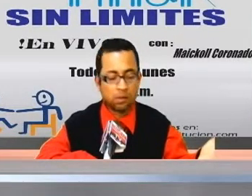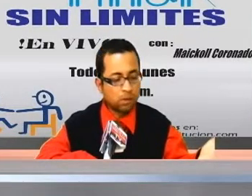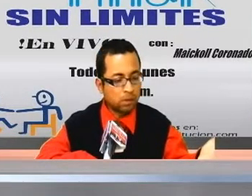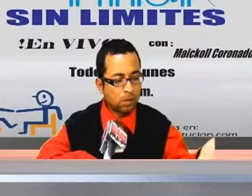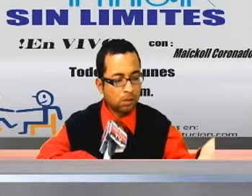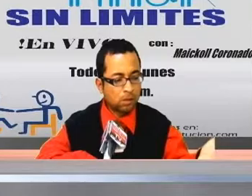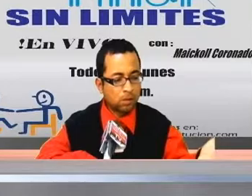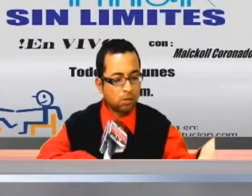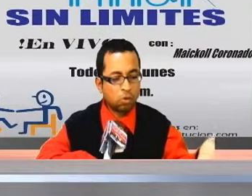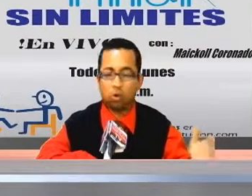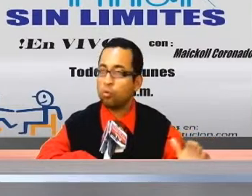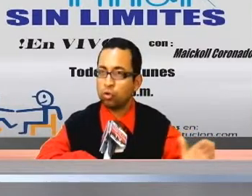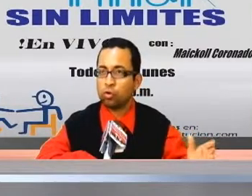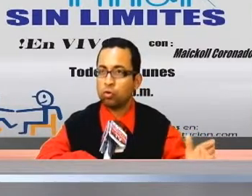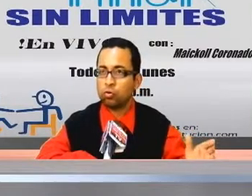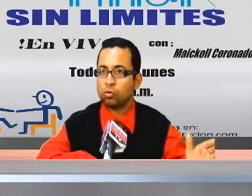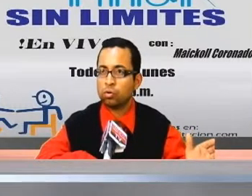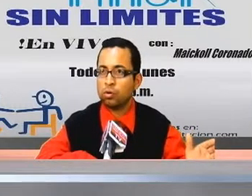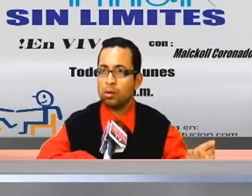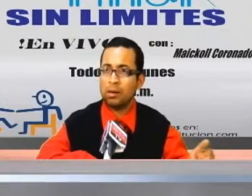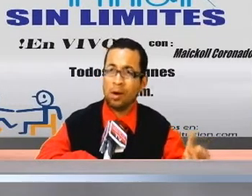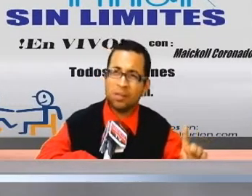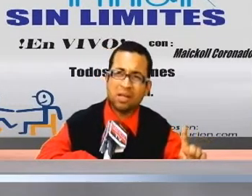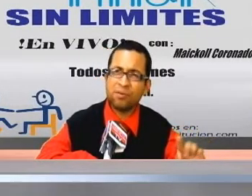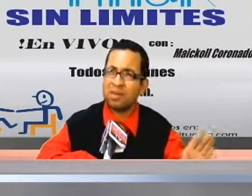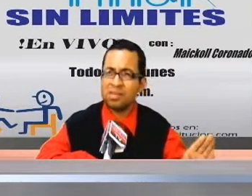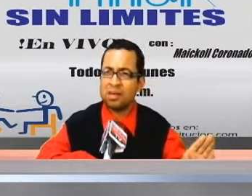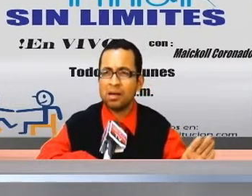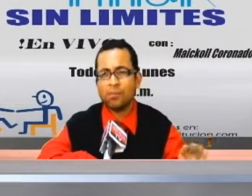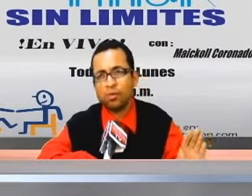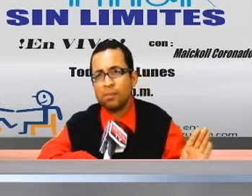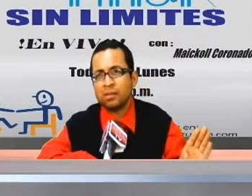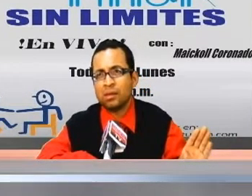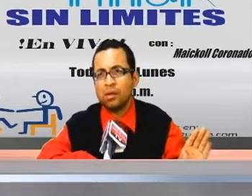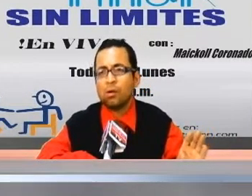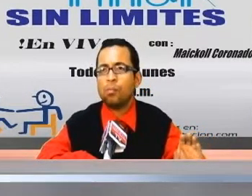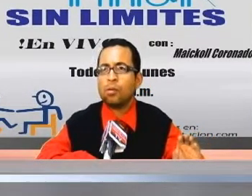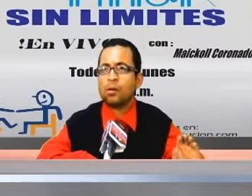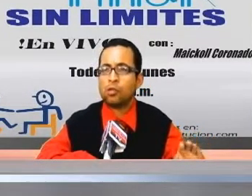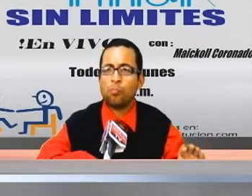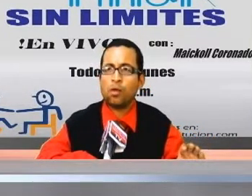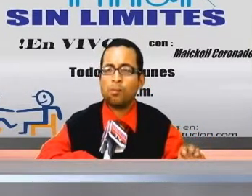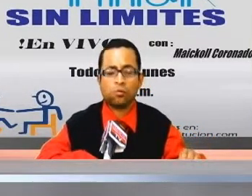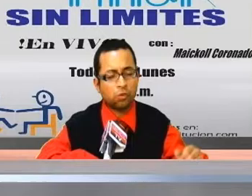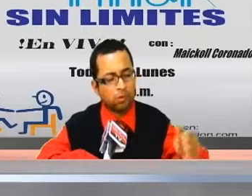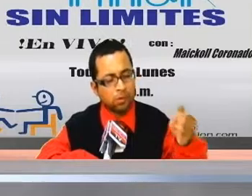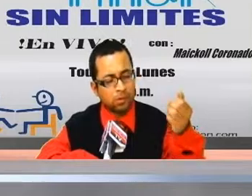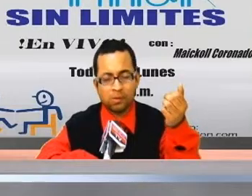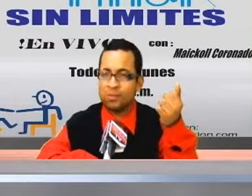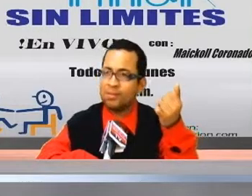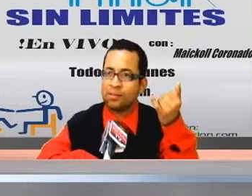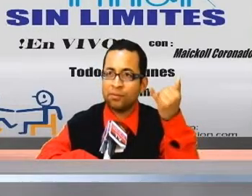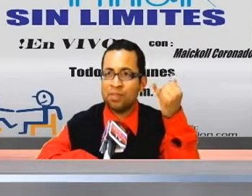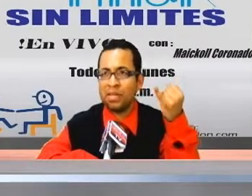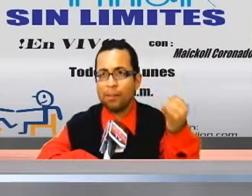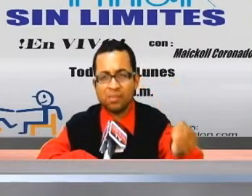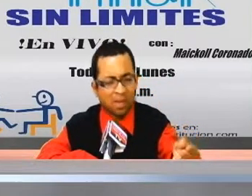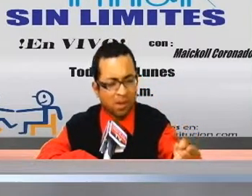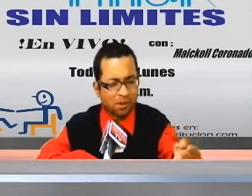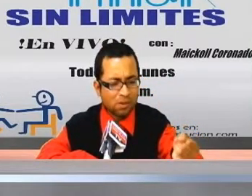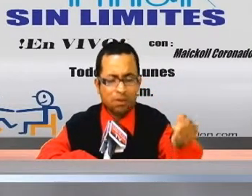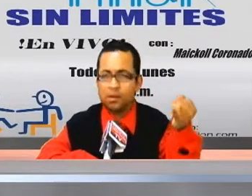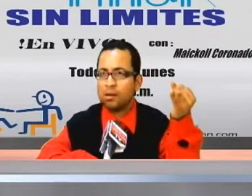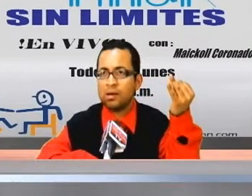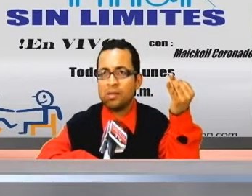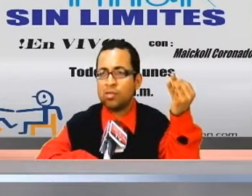iguales, como todos. La única diferencia que posiblemente que no podamos ni